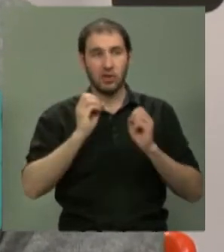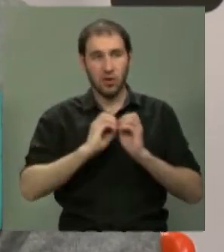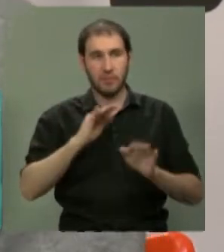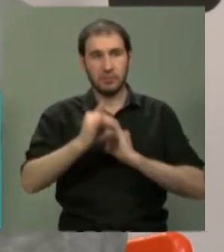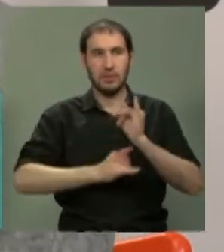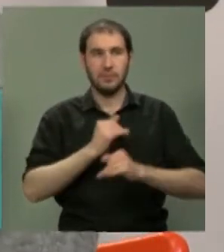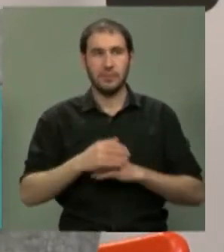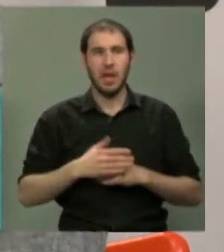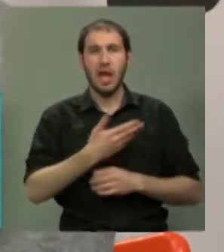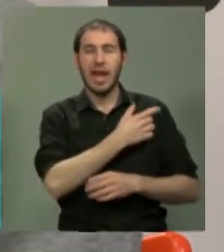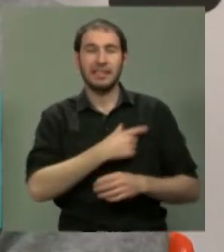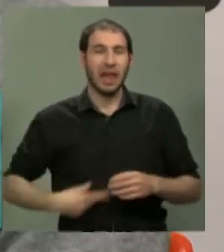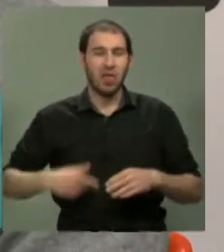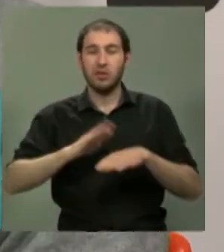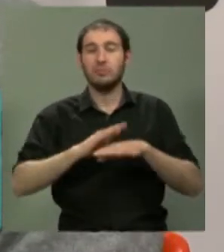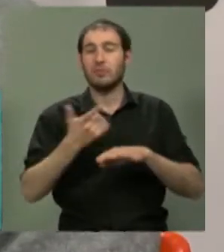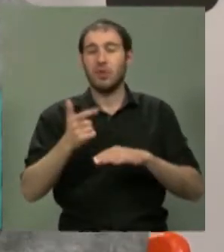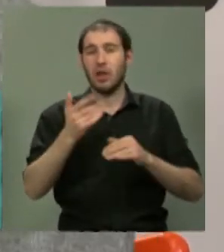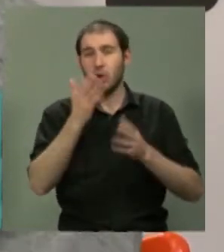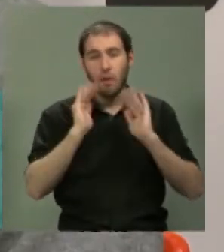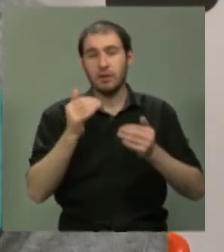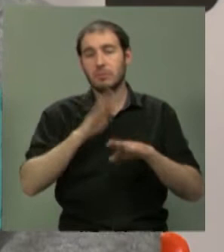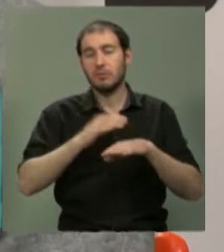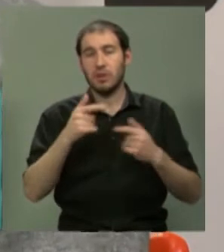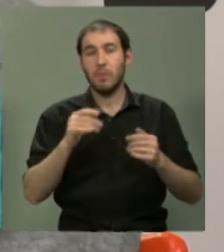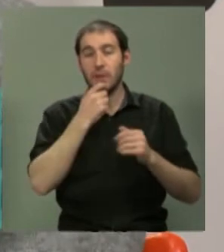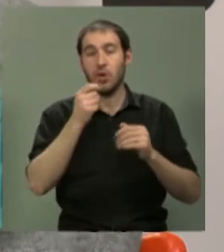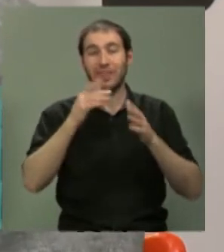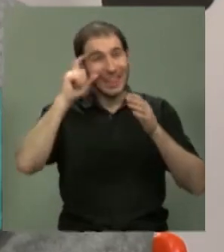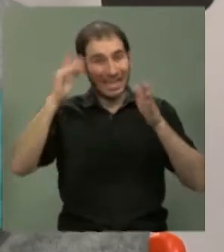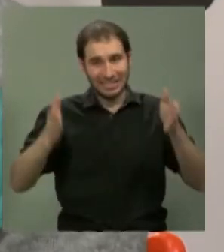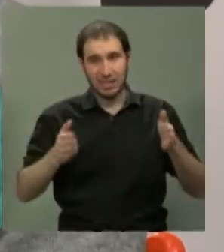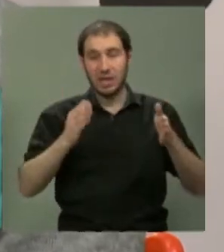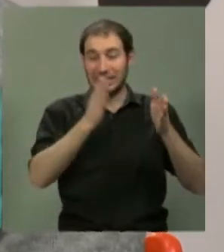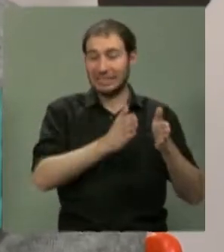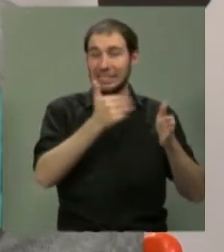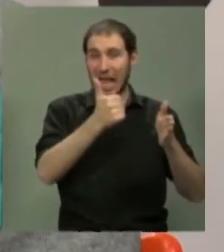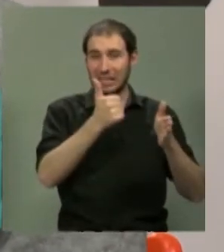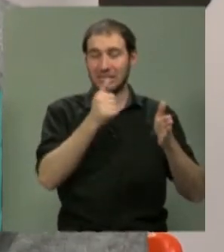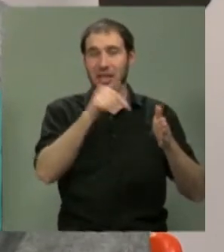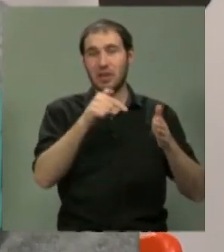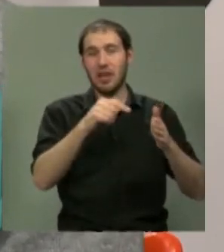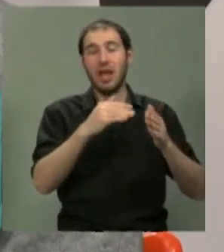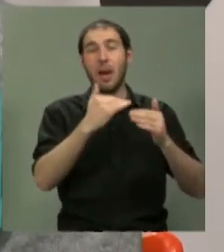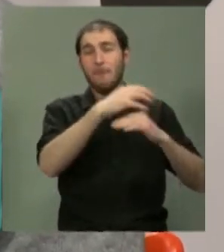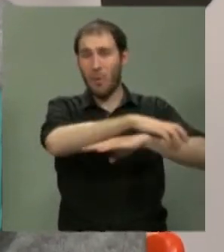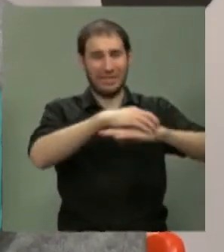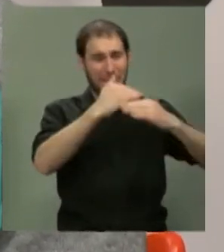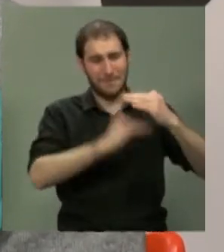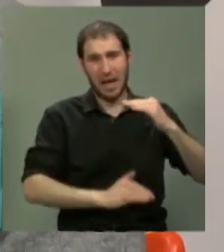que el Estado no se está haciendo responsable de los pibes. 6 de cada 10 pibes, según datos de la UCA, viven bajo la línea de